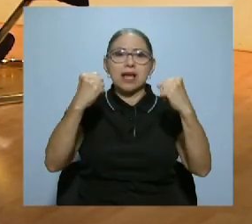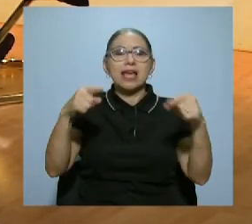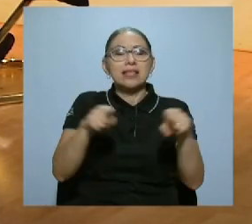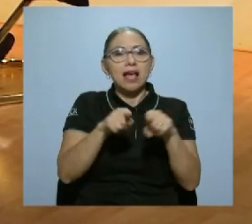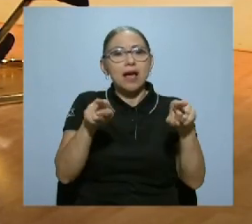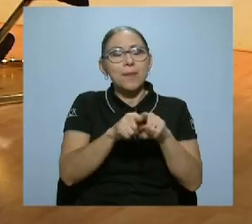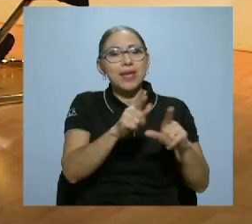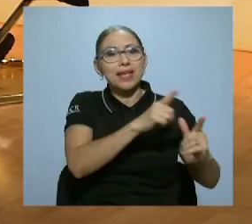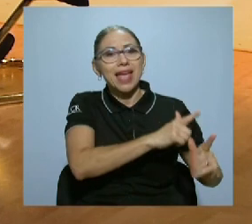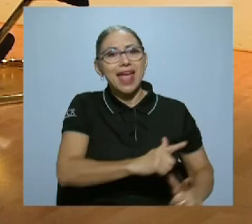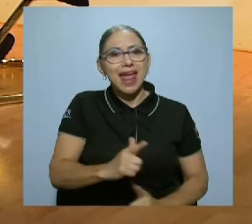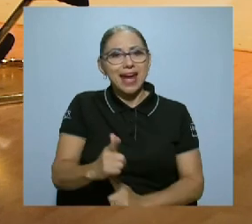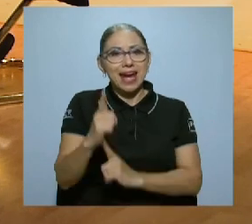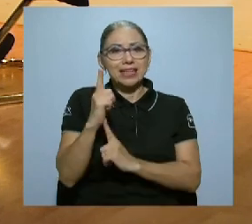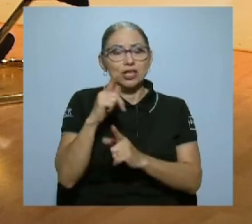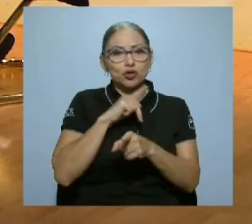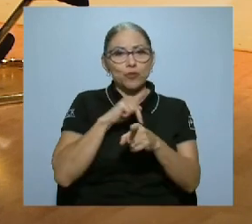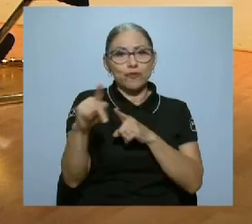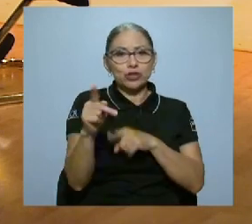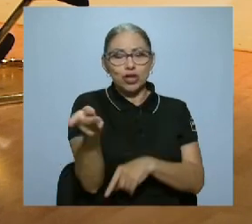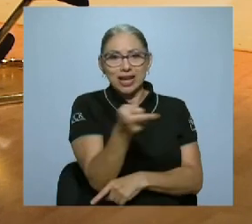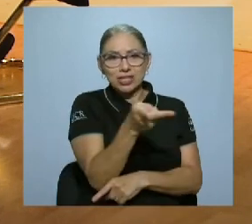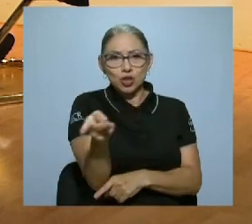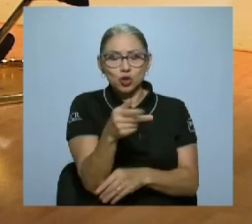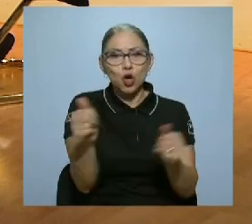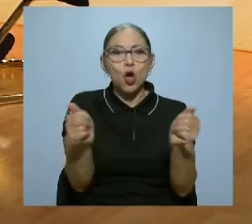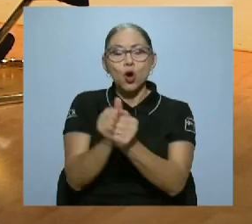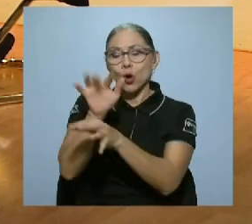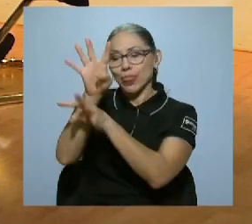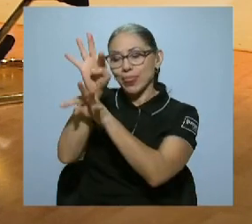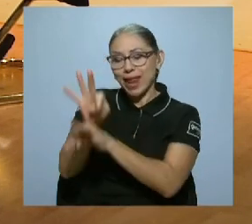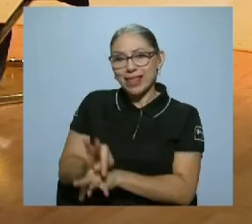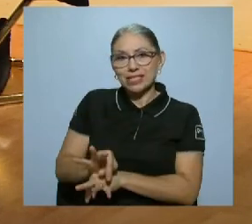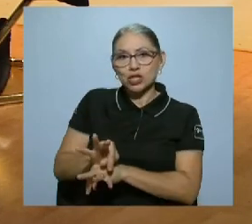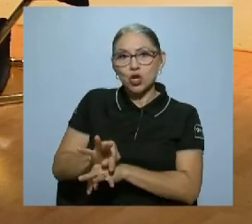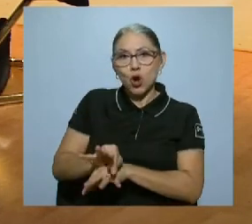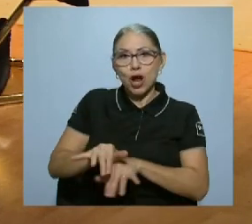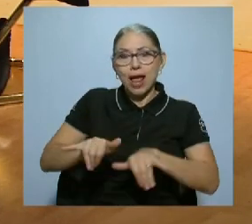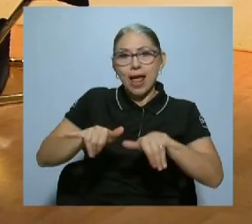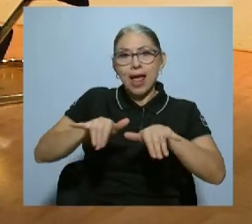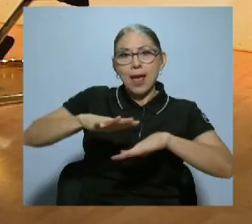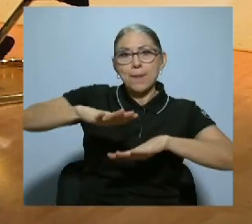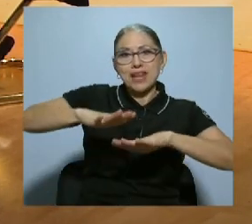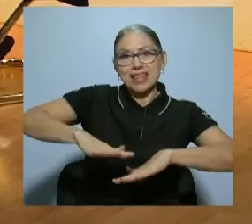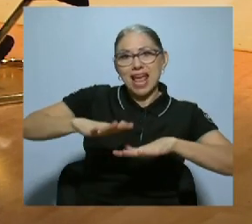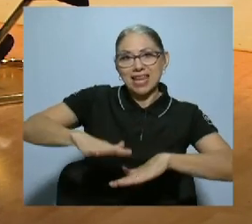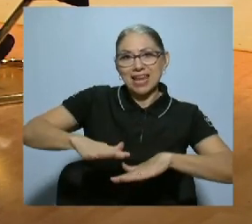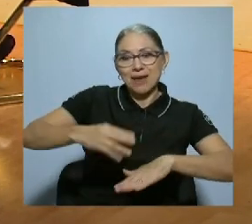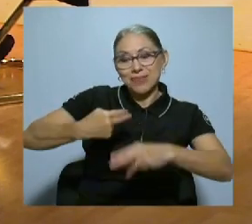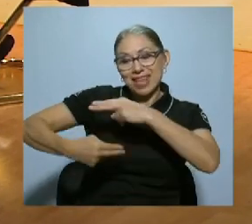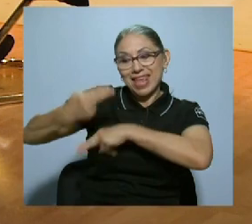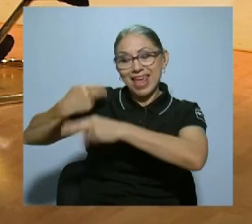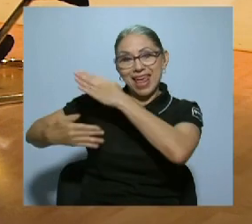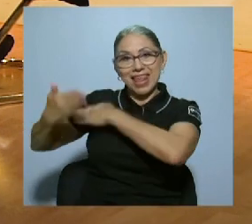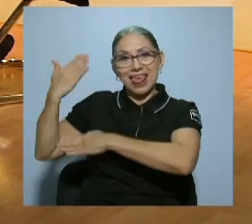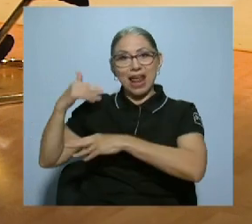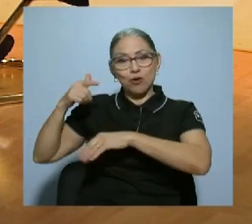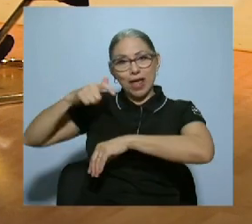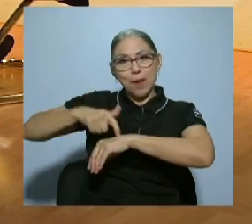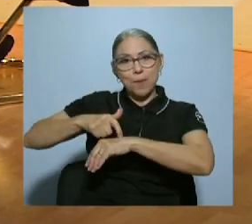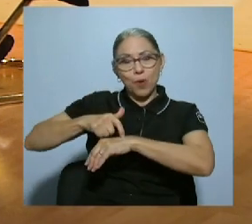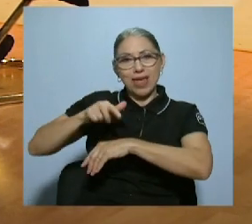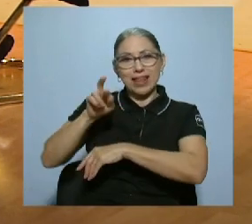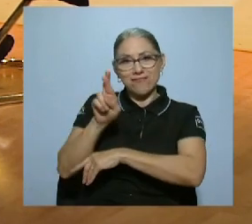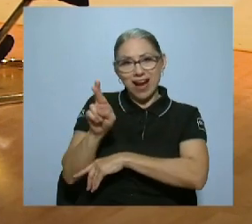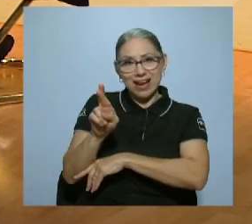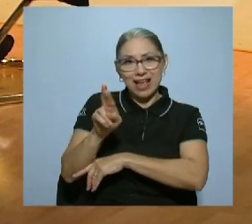profesionales al estilo con la tradición británica que heredaron de la época del rugby. Y entonces no podemos obviar ese, pero no